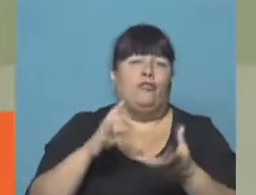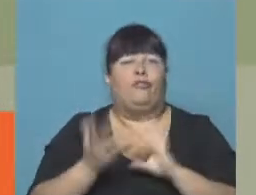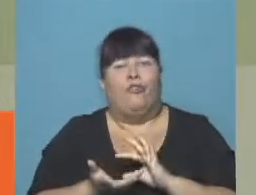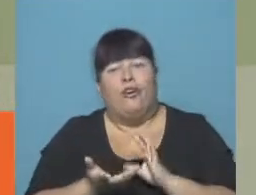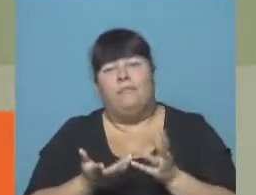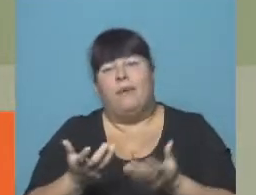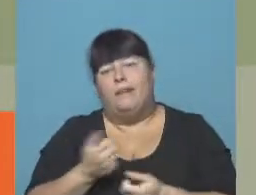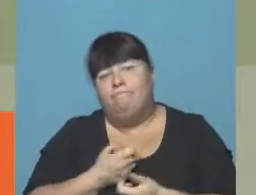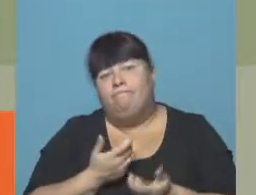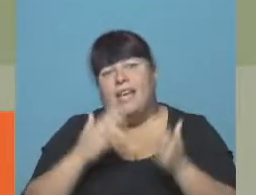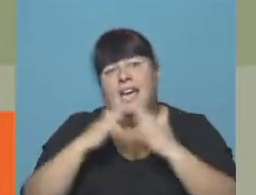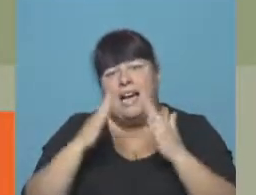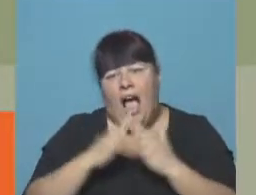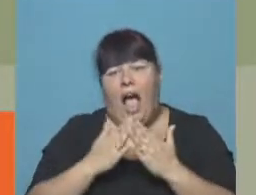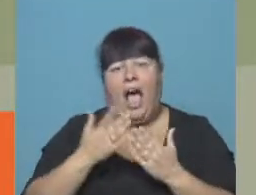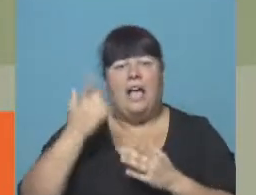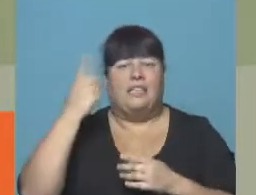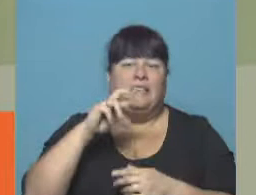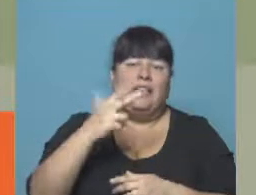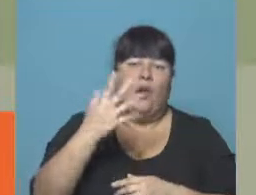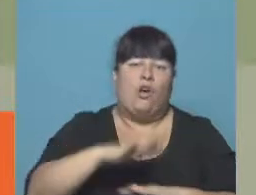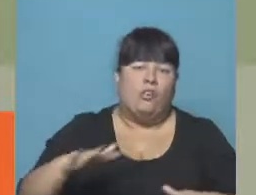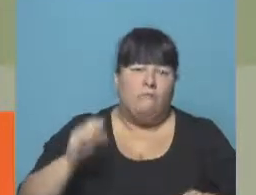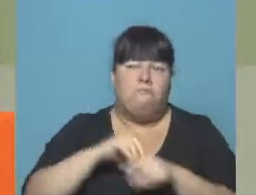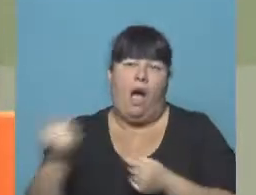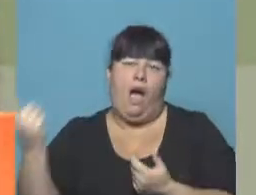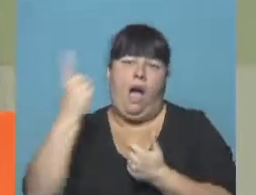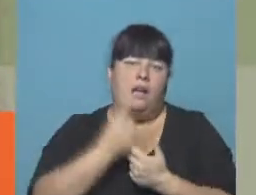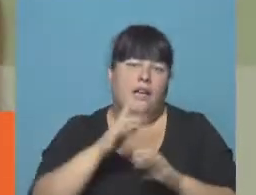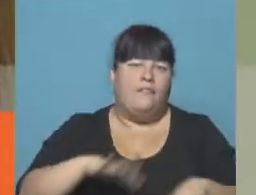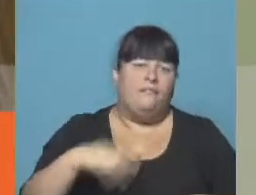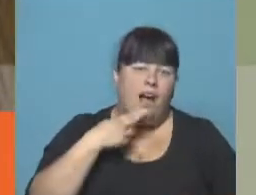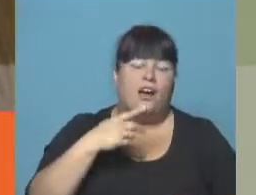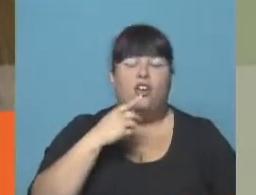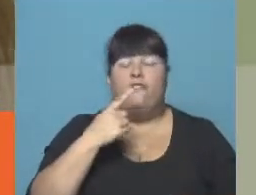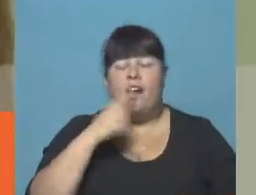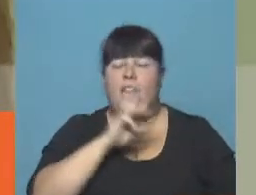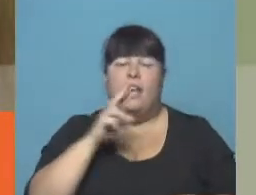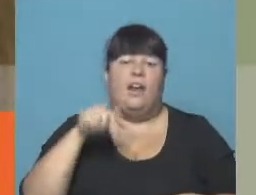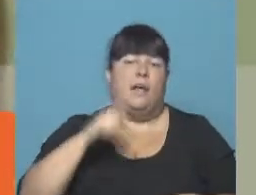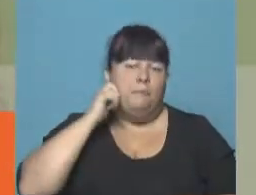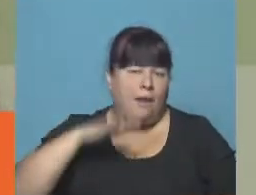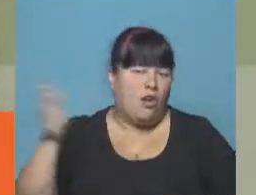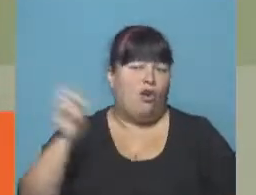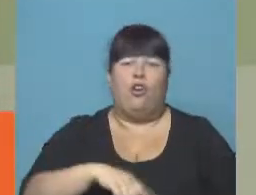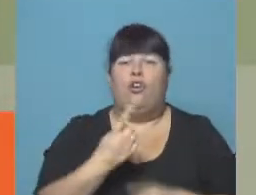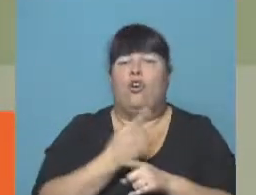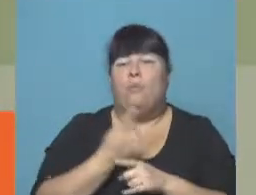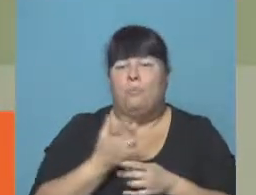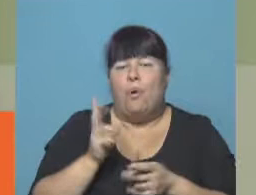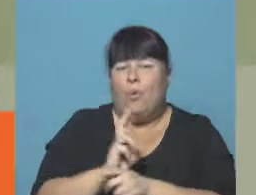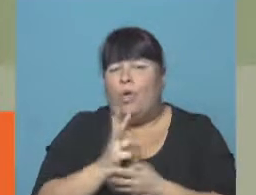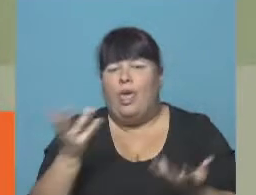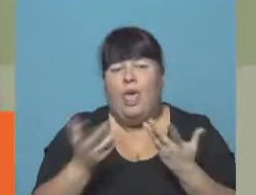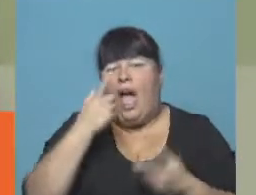manera donde en una casa que había 3 o 4 chicos, niños y niñas, tienen que llegar estos menores, no pueden tenerlos.